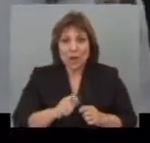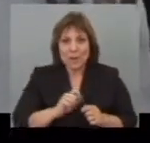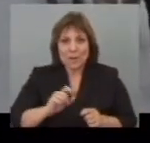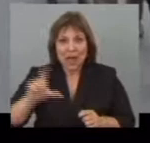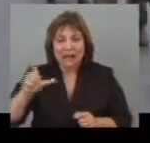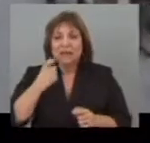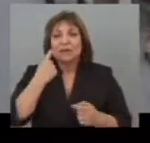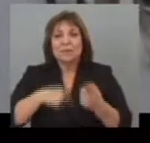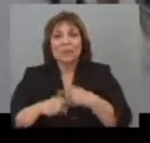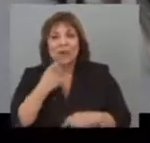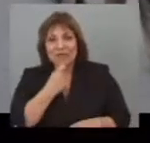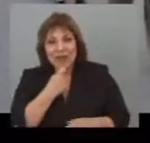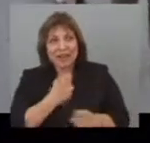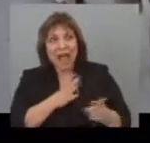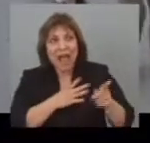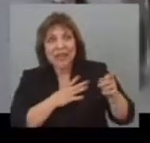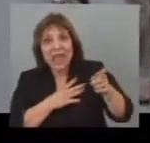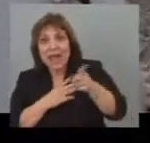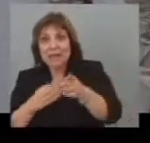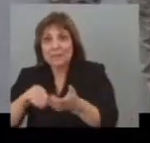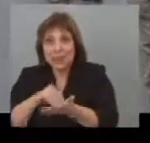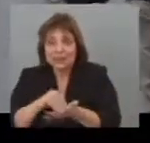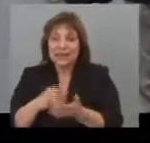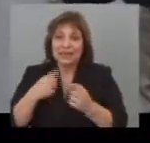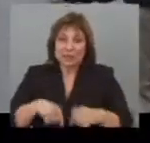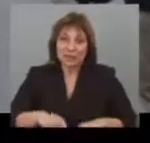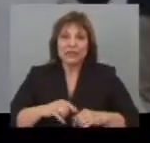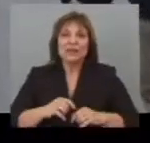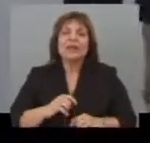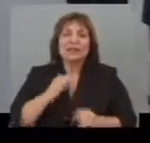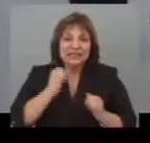embargo, falta determinar si hay más casos o lo que se incrementó fueron las